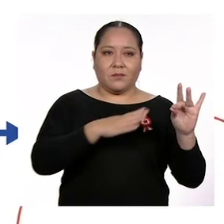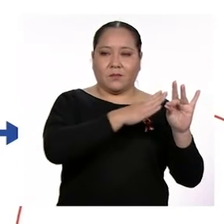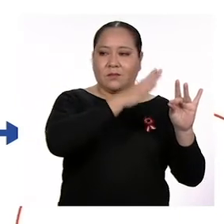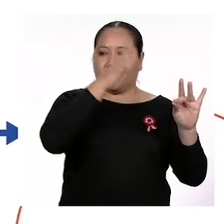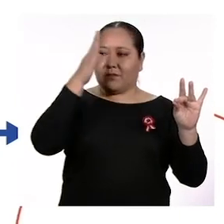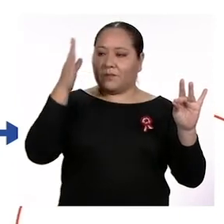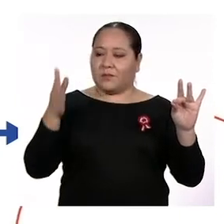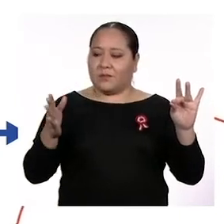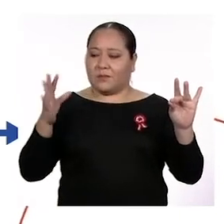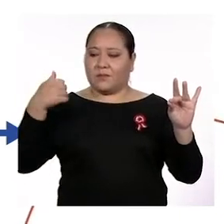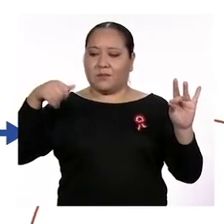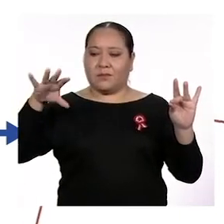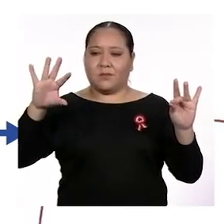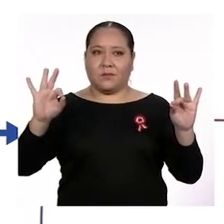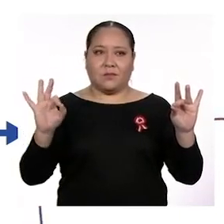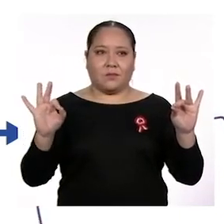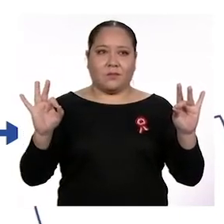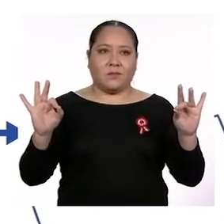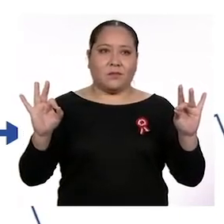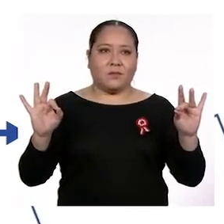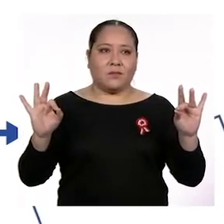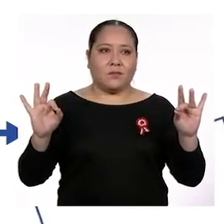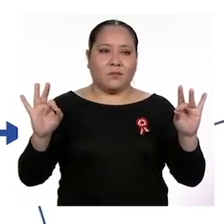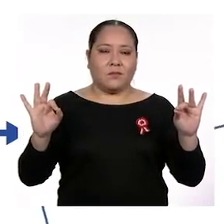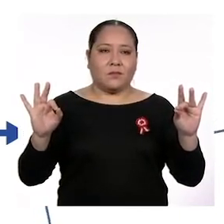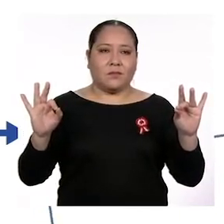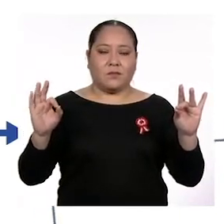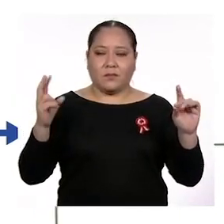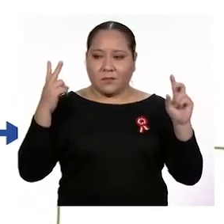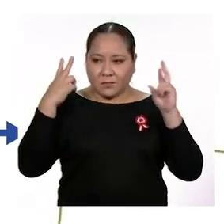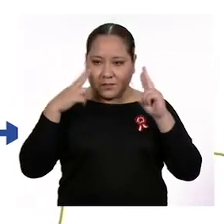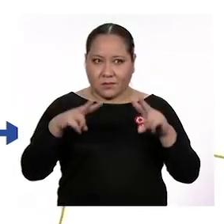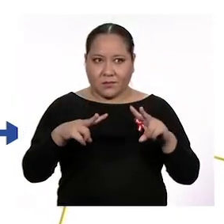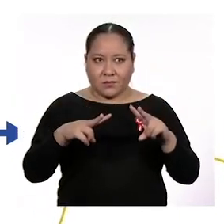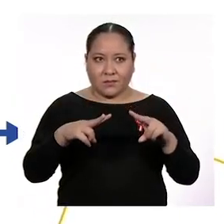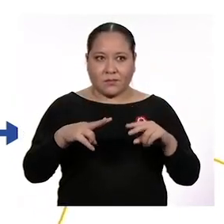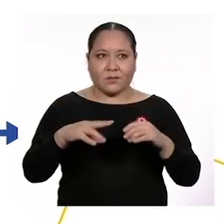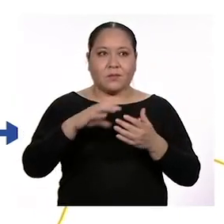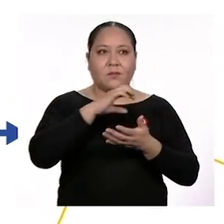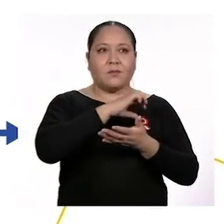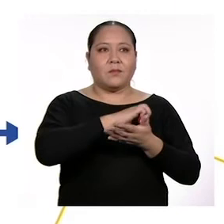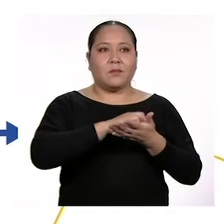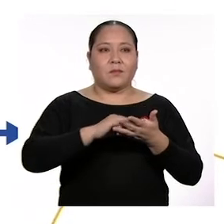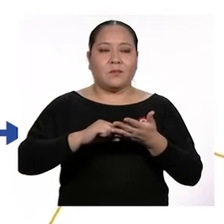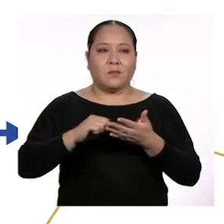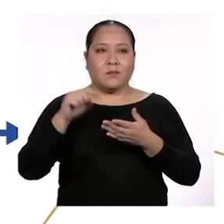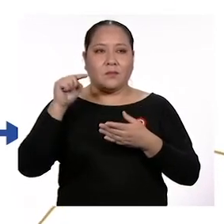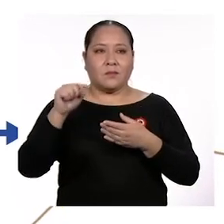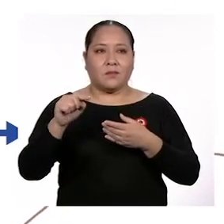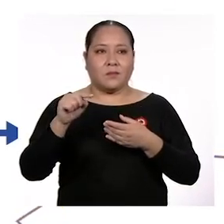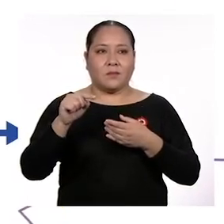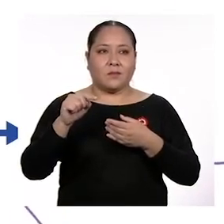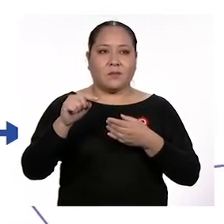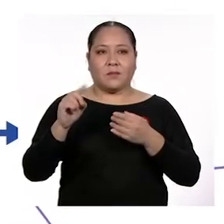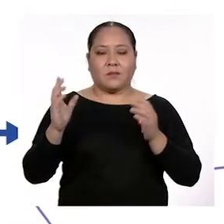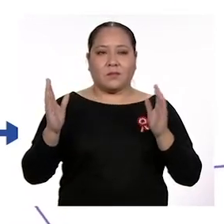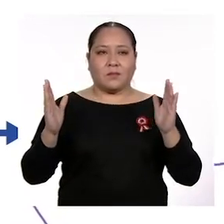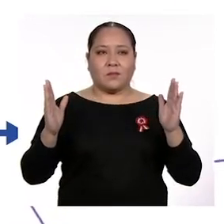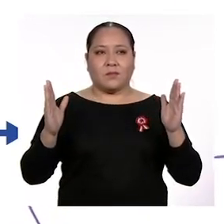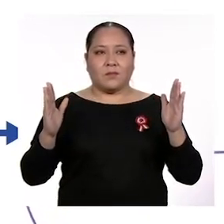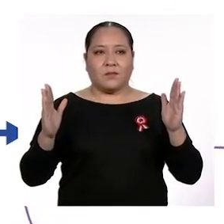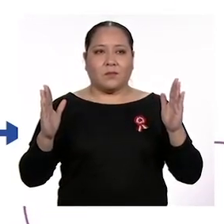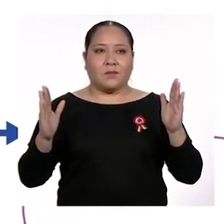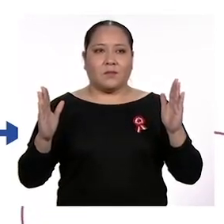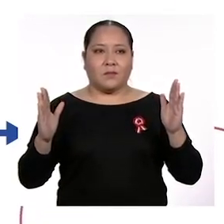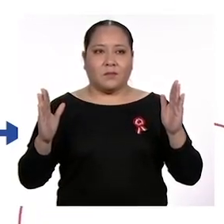8 y las 19 horas. Si tenemos en cuenta que la diferencia simétrica es el intervalo